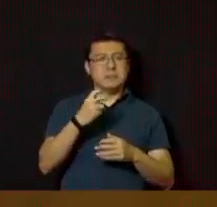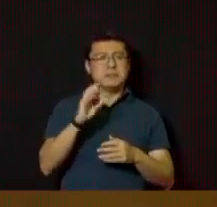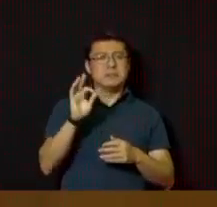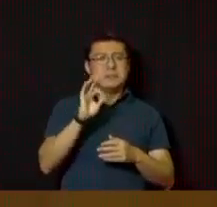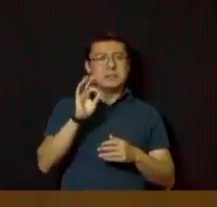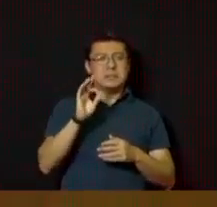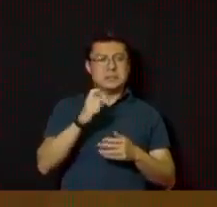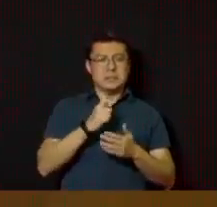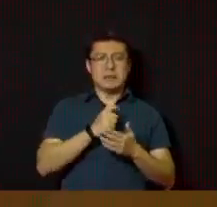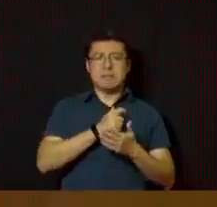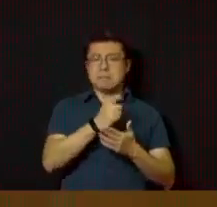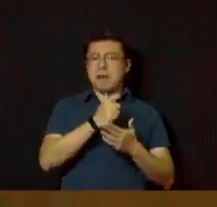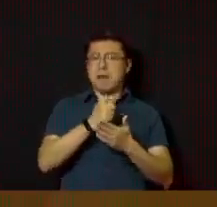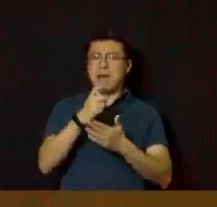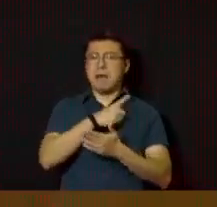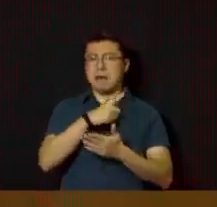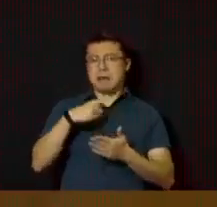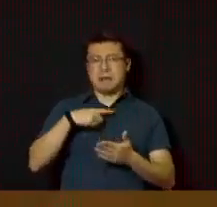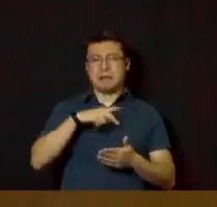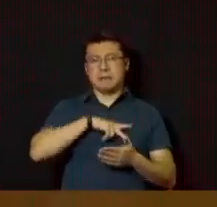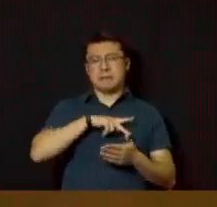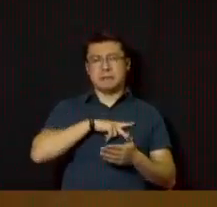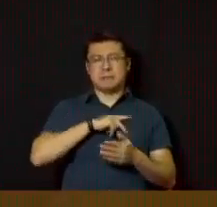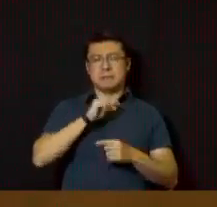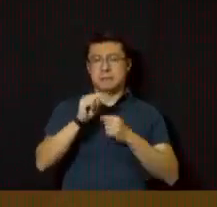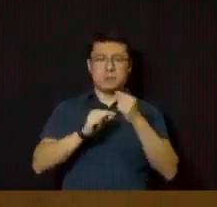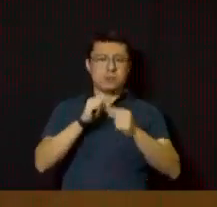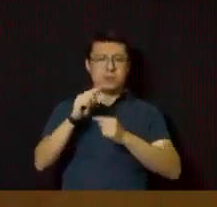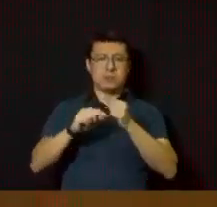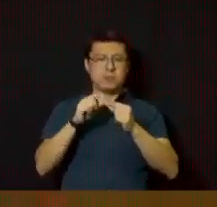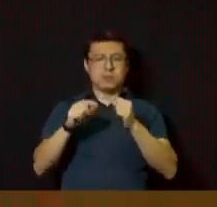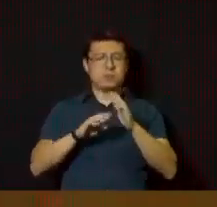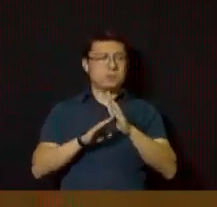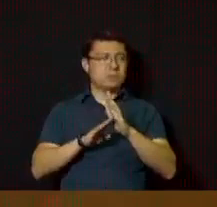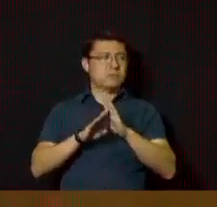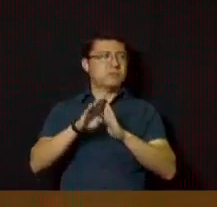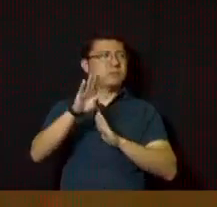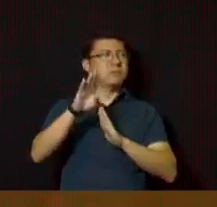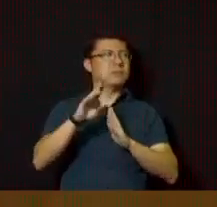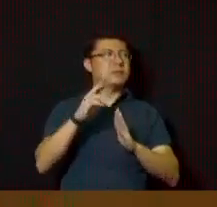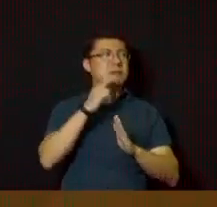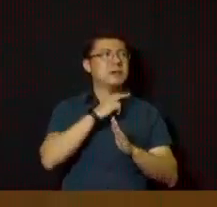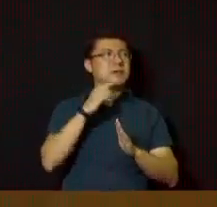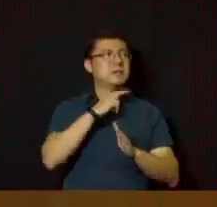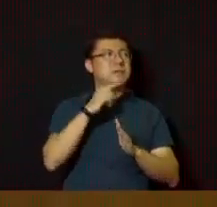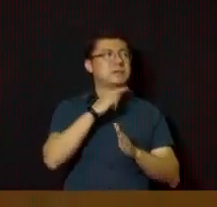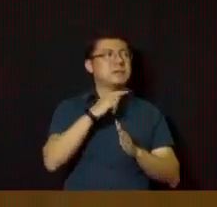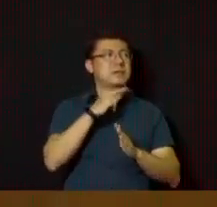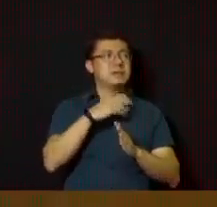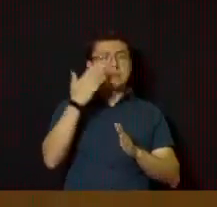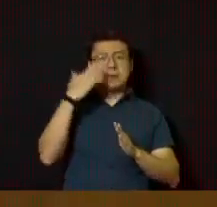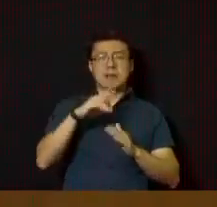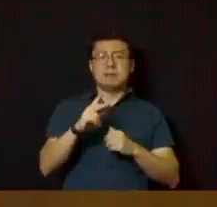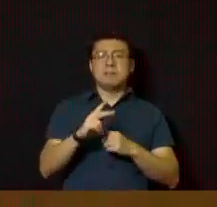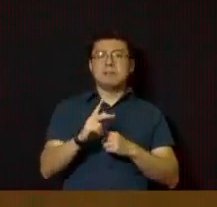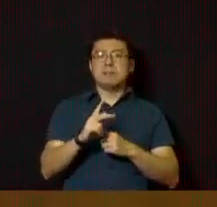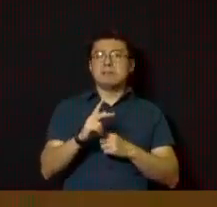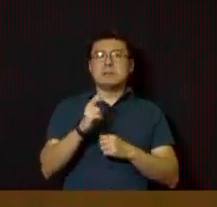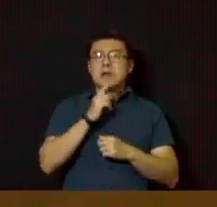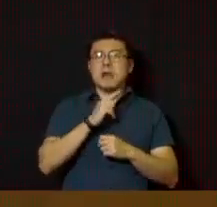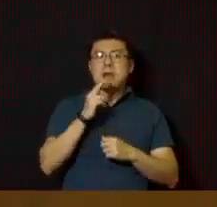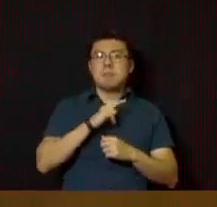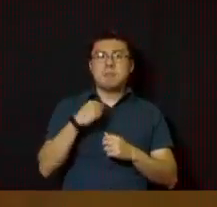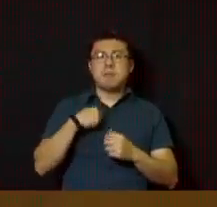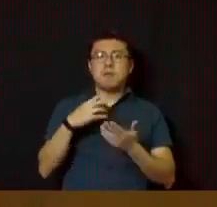a trabajar muy fuerte, empecé a crecer. Al poco tiempo me gano mi viaje a México con todos los